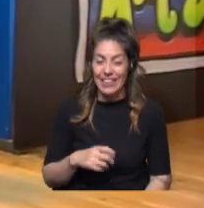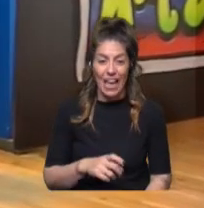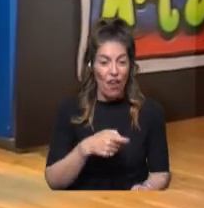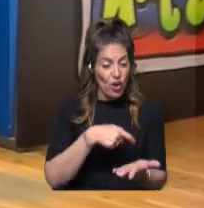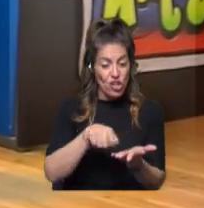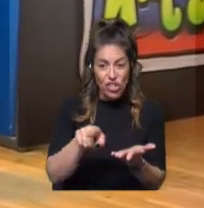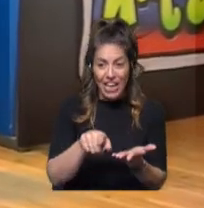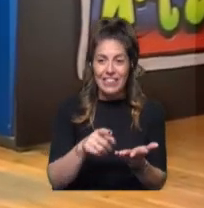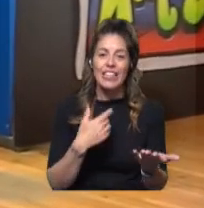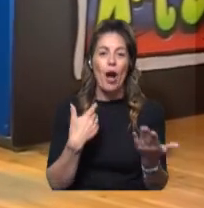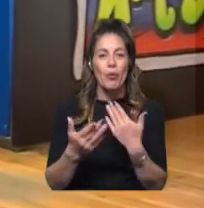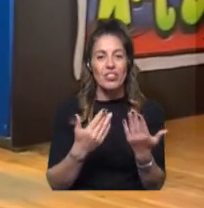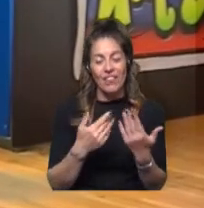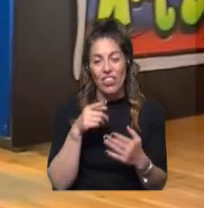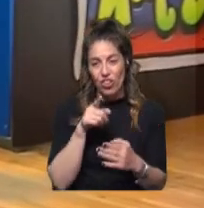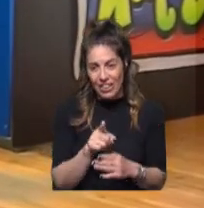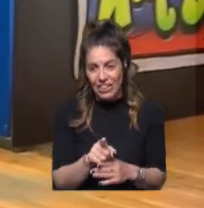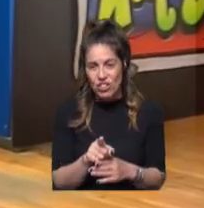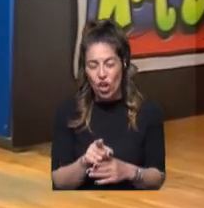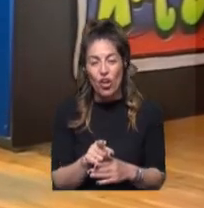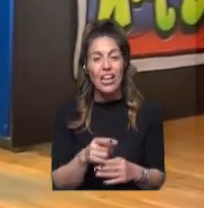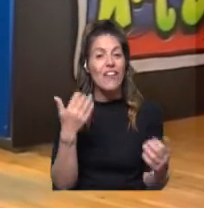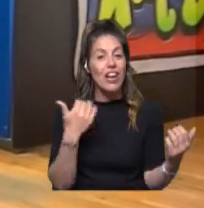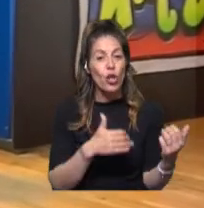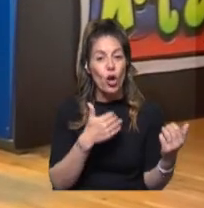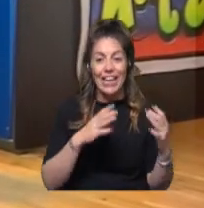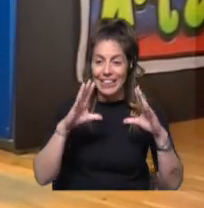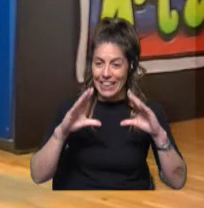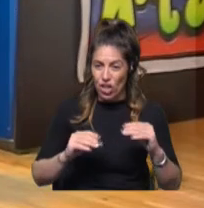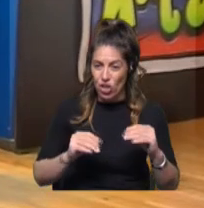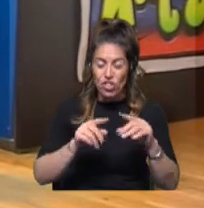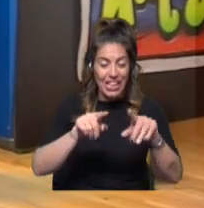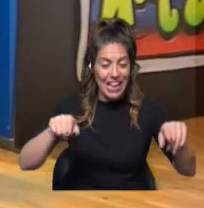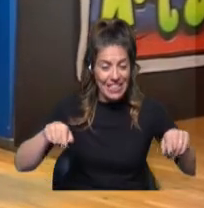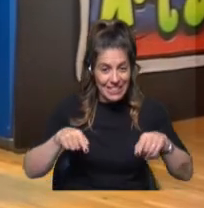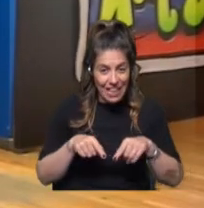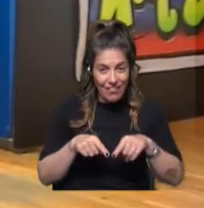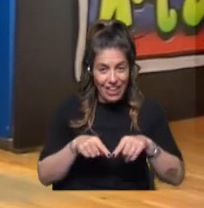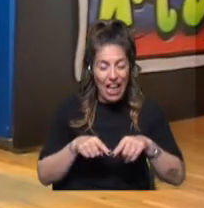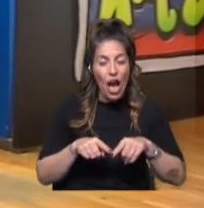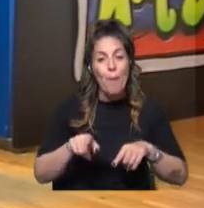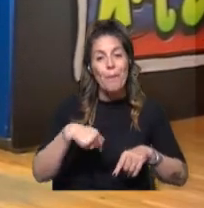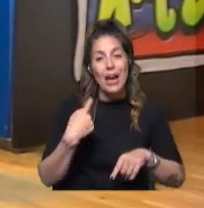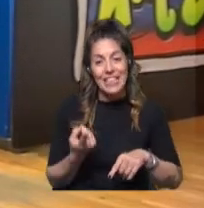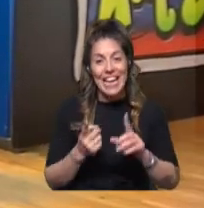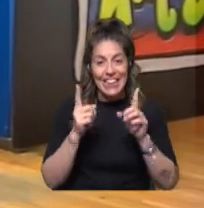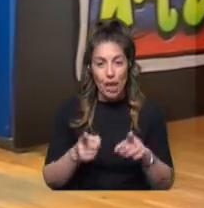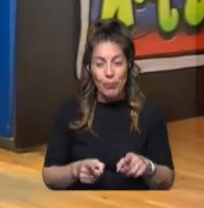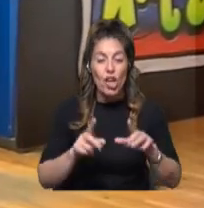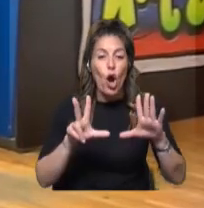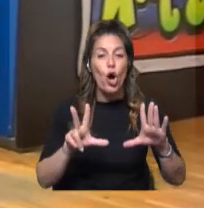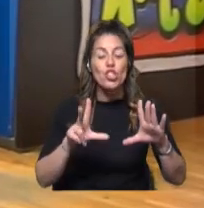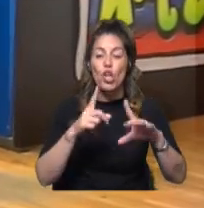Aires, estábamos hablando de eso recién, que va a tocar esta noche en la sala de Zabala Muñiz y mañana, ¿sí? A las 20:30. Ella